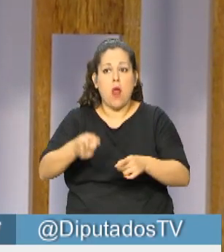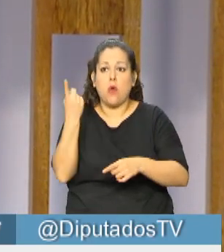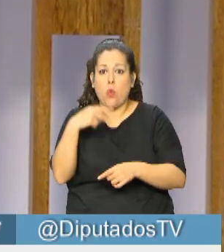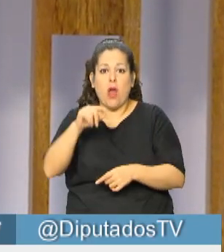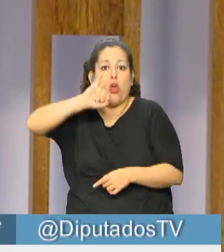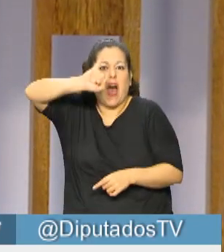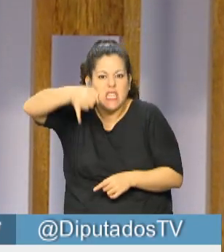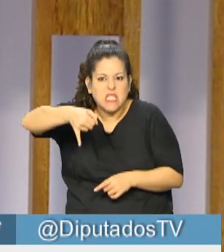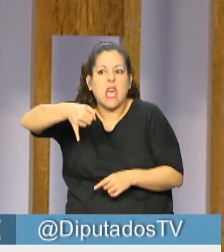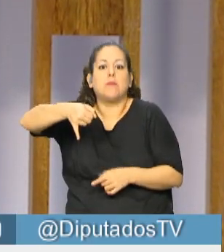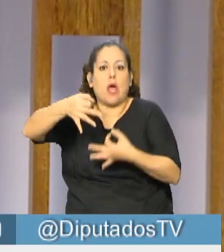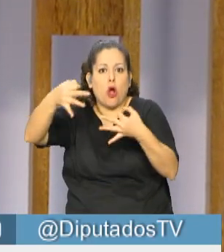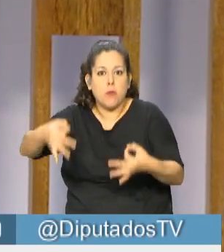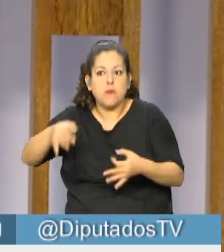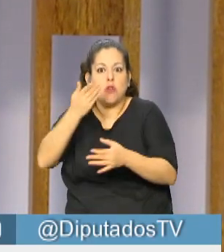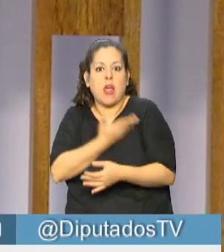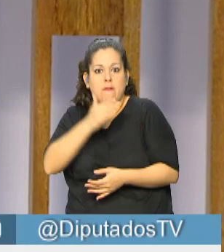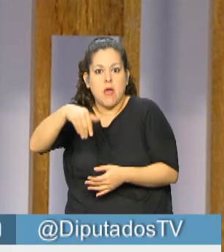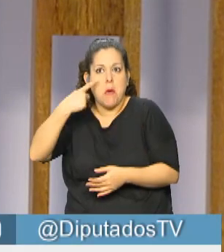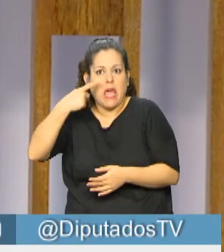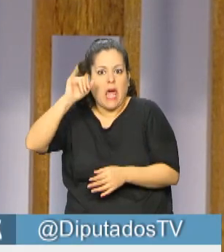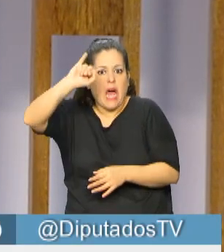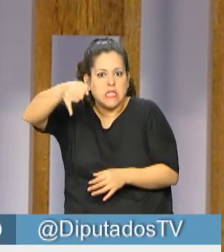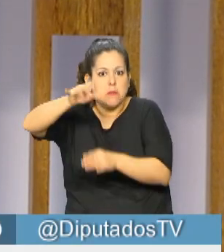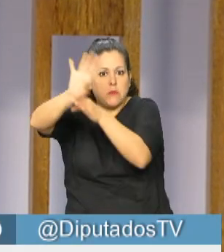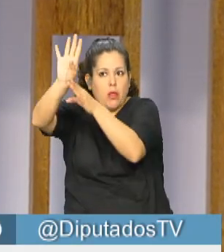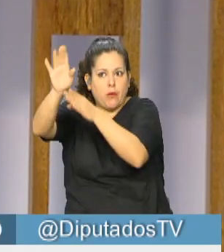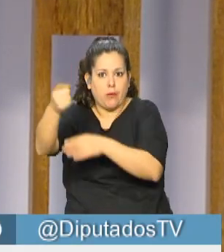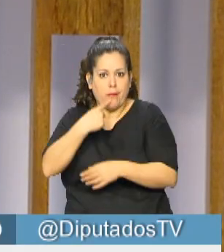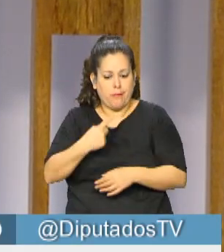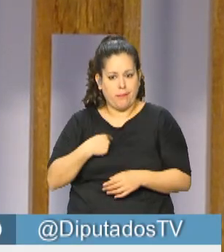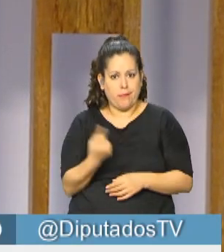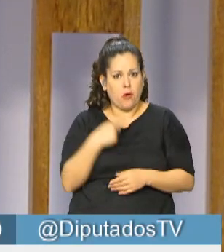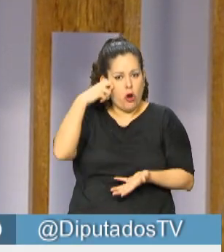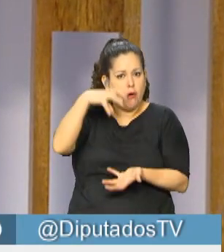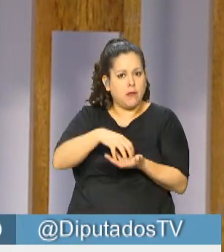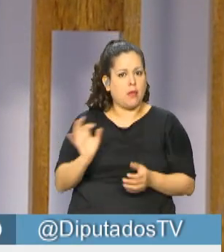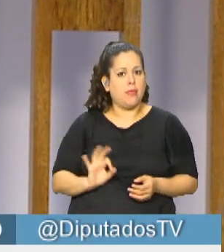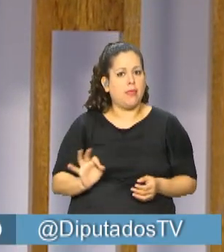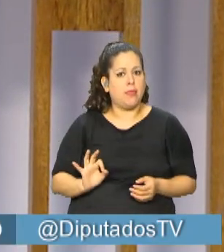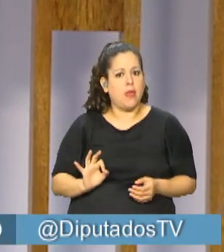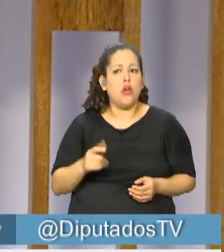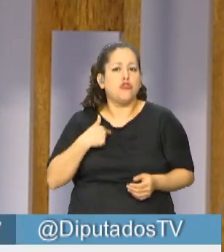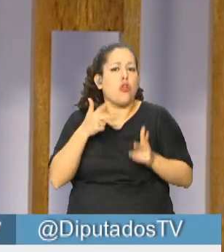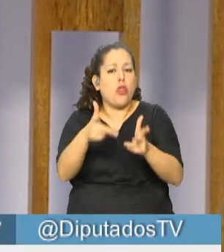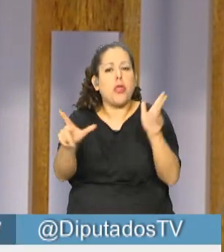Monetario tenía que haber pasado por el Congreso. Por este motivo, por lo menos, yo no digo que tendría que haber salido una ley aprobando el convenio, pero sí pasar por